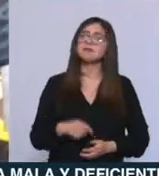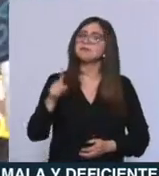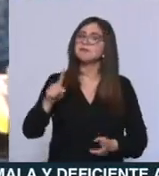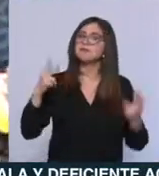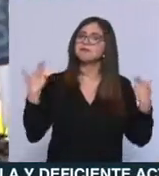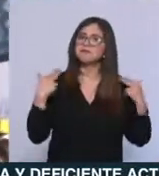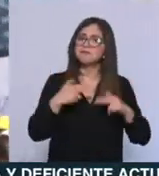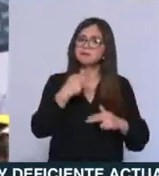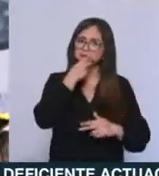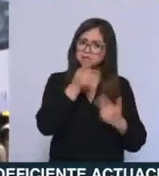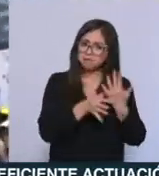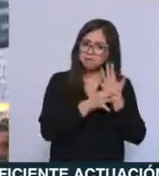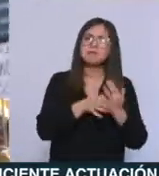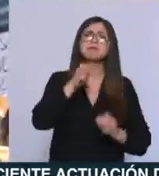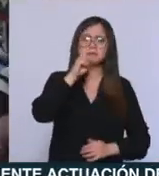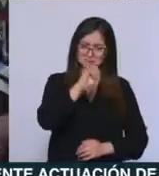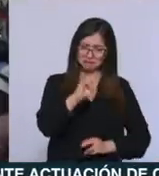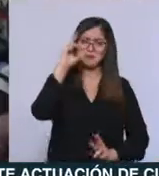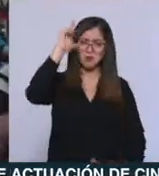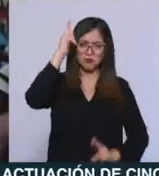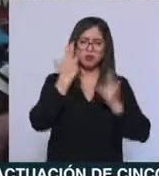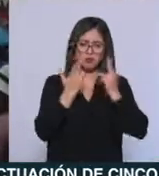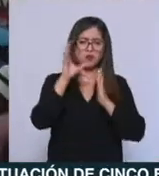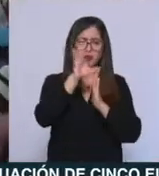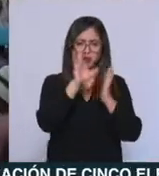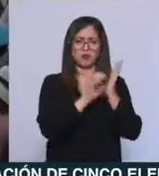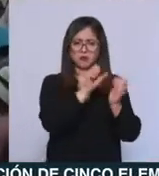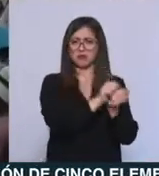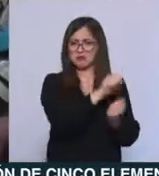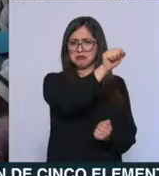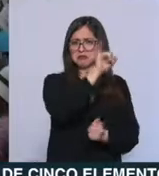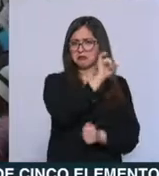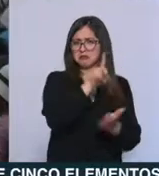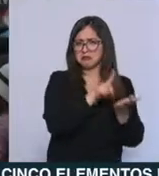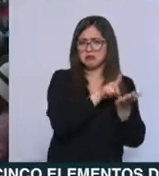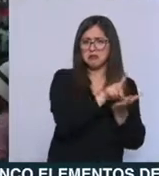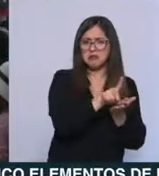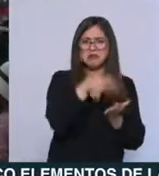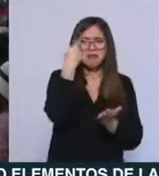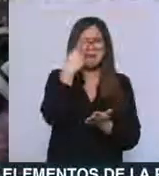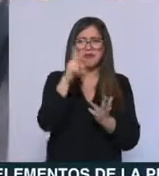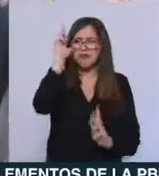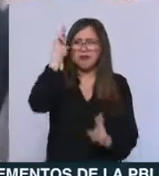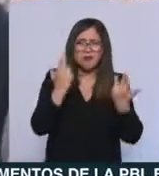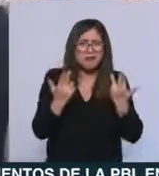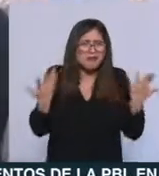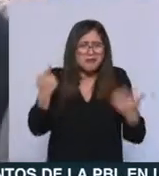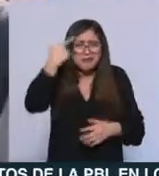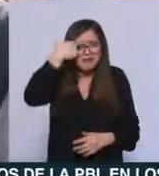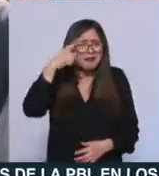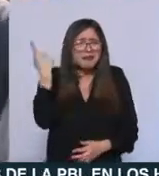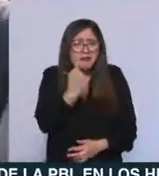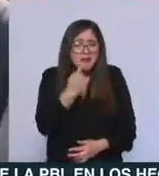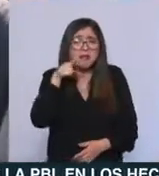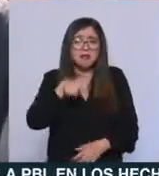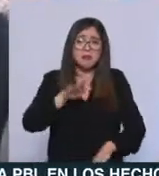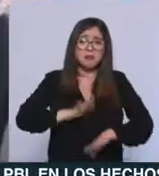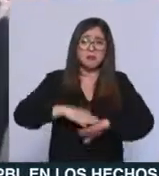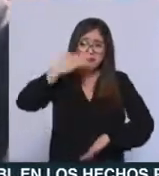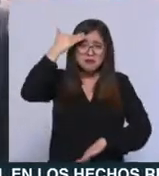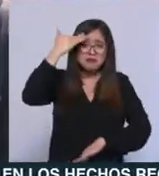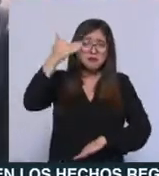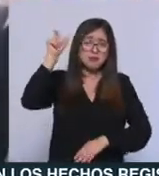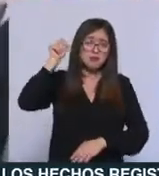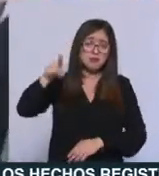en huelga es un derecho constitucional. Sin embargo, aseguran que el paro no tiene sentido, pues a pesar de ser el más largo en su